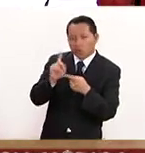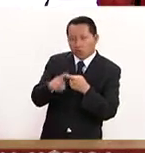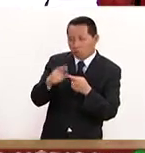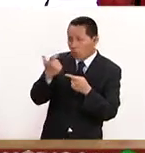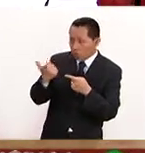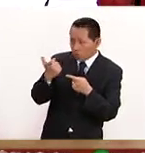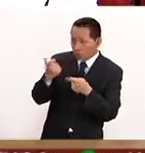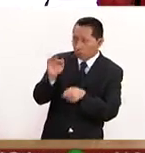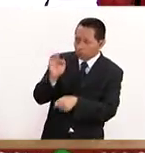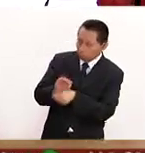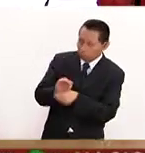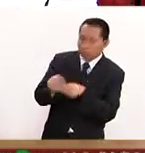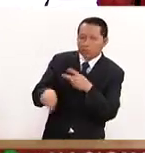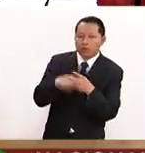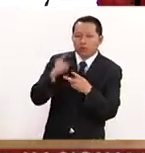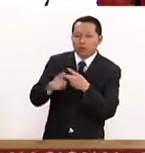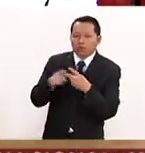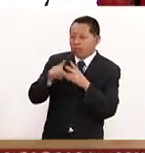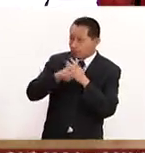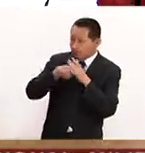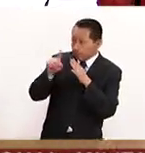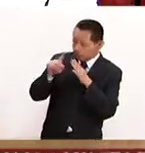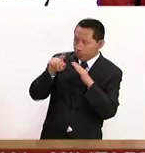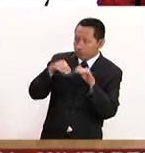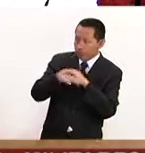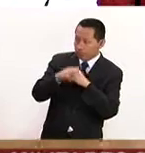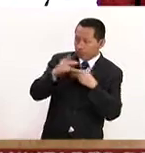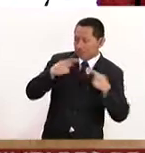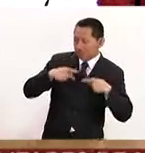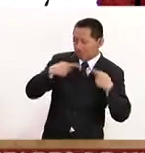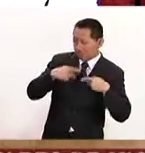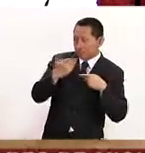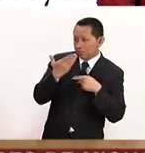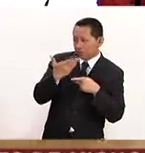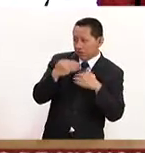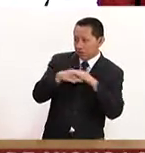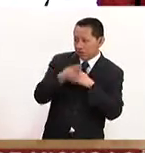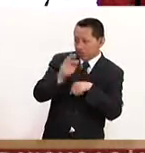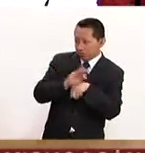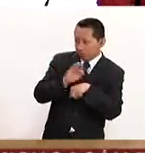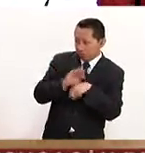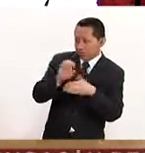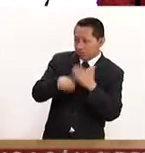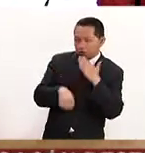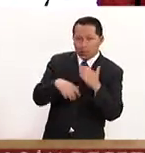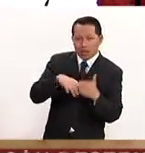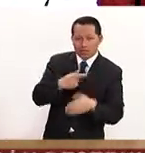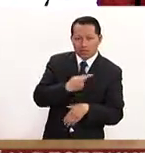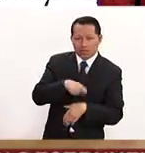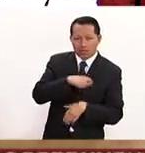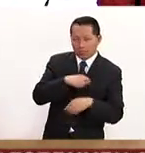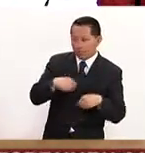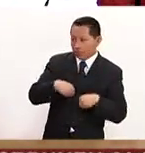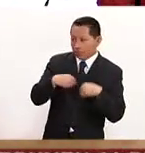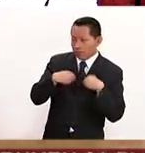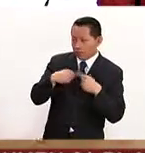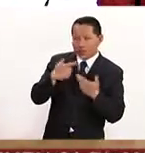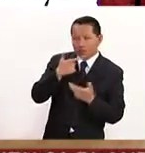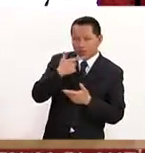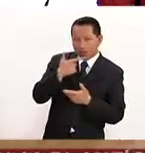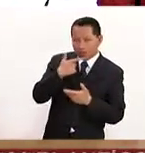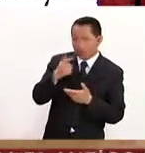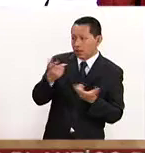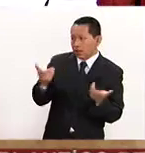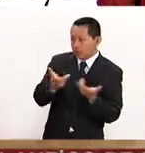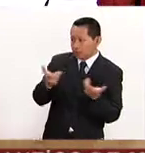pero también la parte de migración, la parte de los refugiados. ¿Qué van a hacer, por decir algo, con los españoles que viven en Reino Unido? ¿Y qué